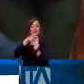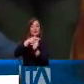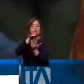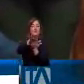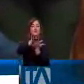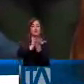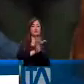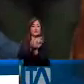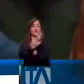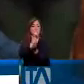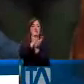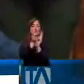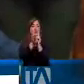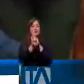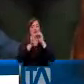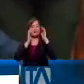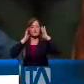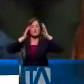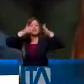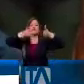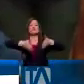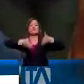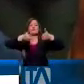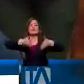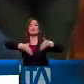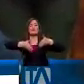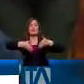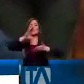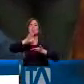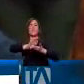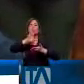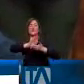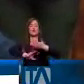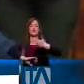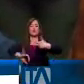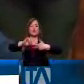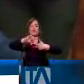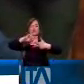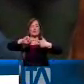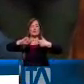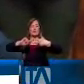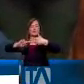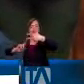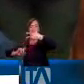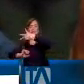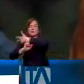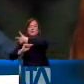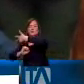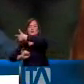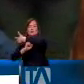reforma se centra en tres aspectos fundamentales.